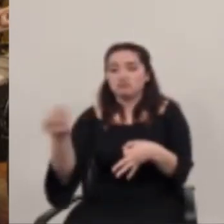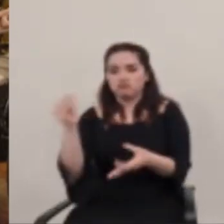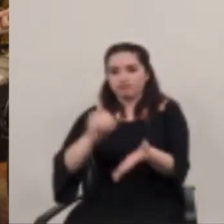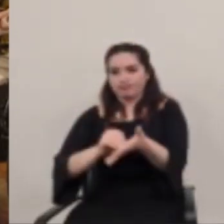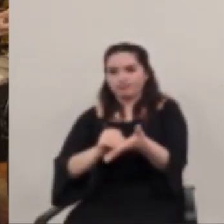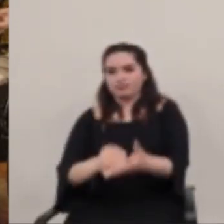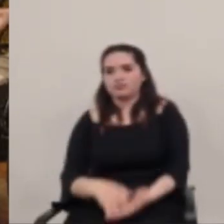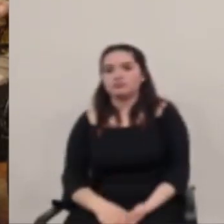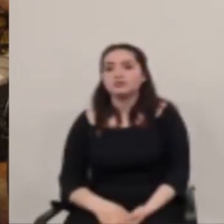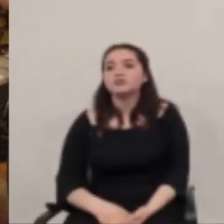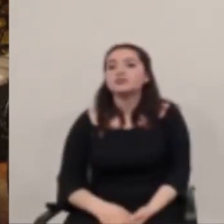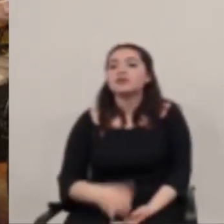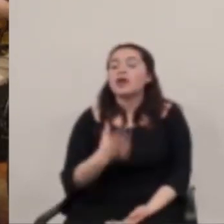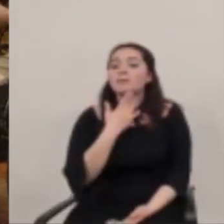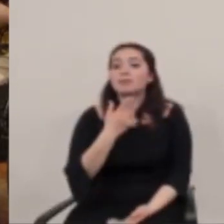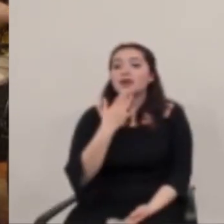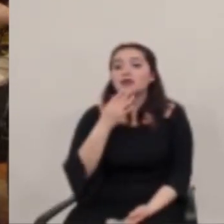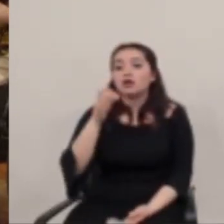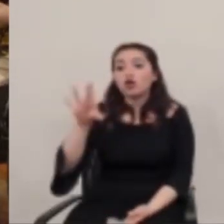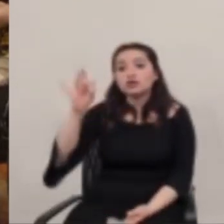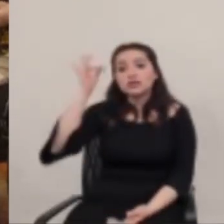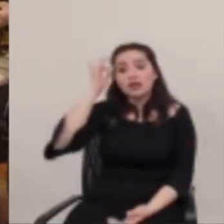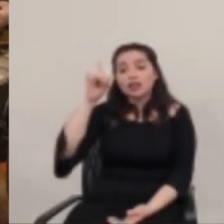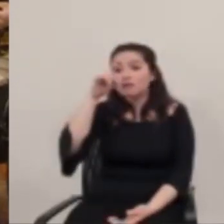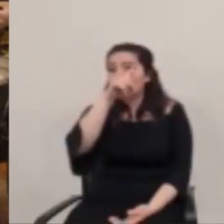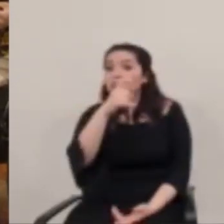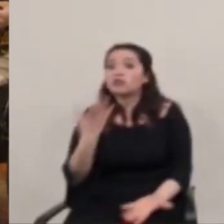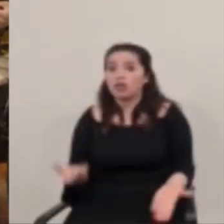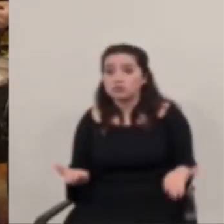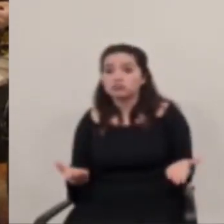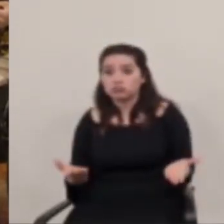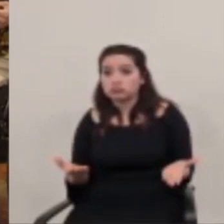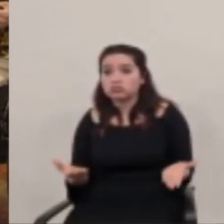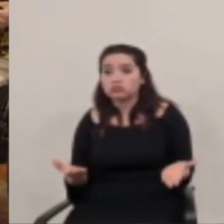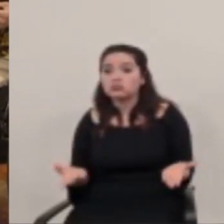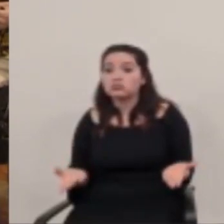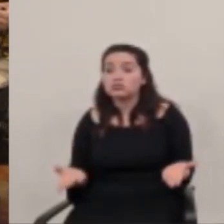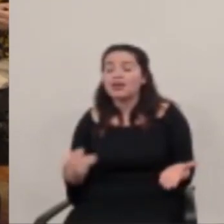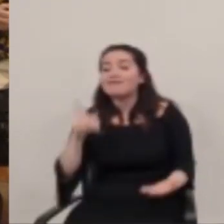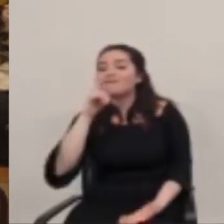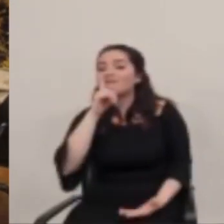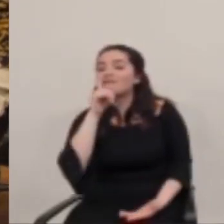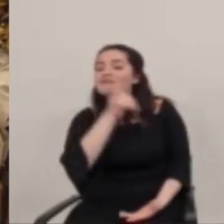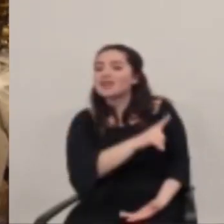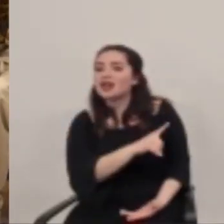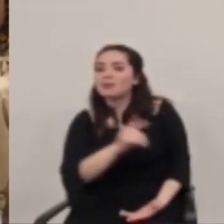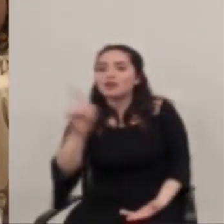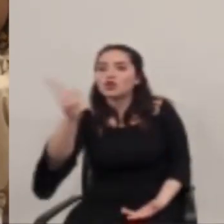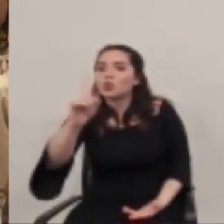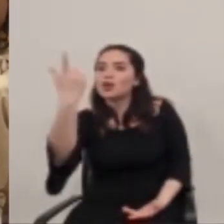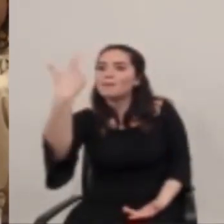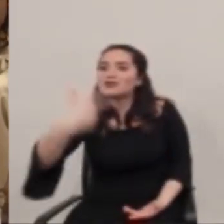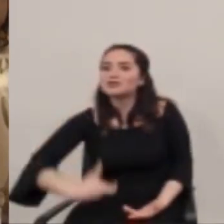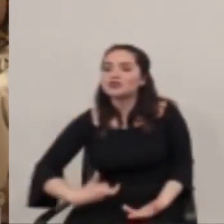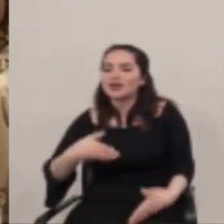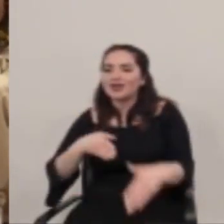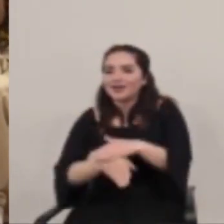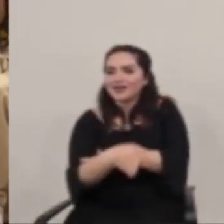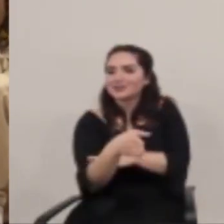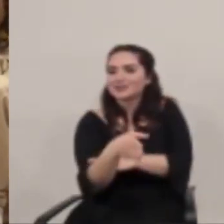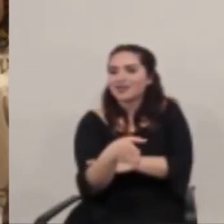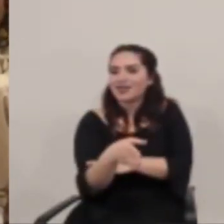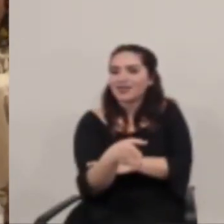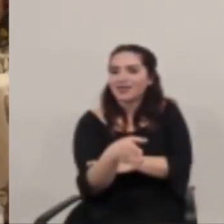también considerando las dificultades en las cuales eso conlleva, que finalmente no es que una persona ingrese,